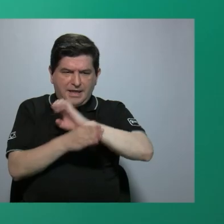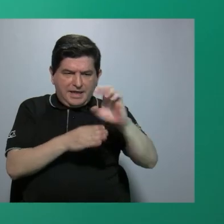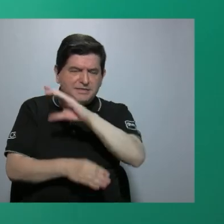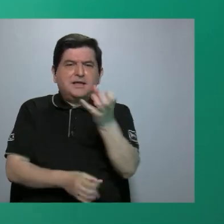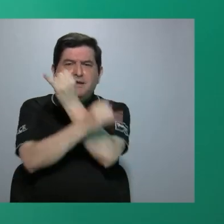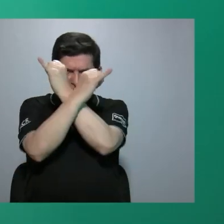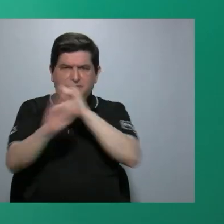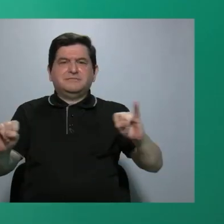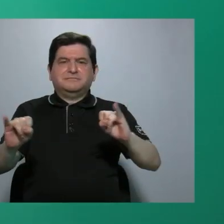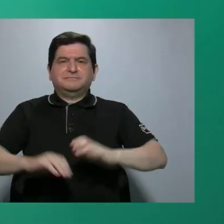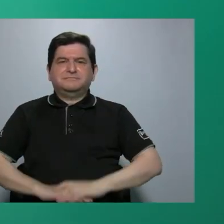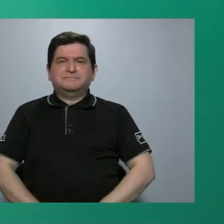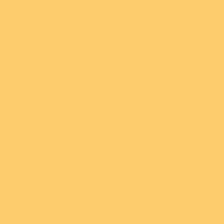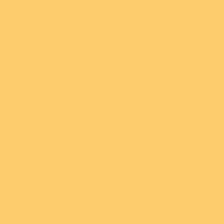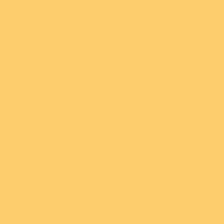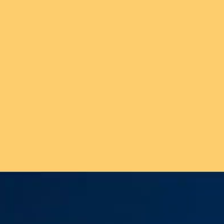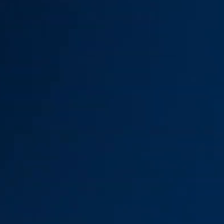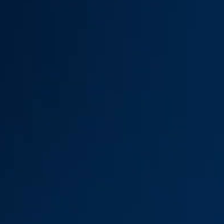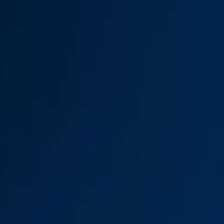e independencia.